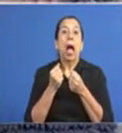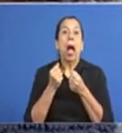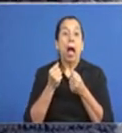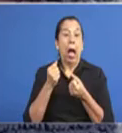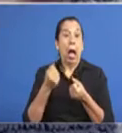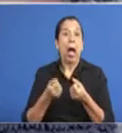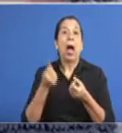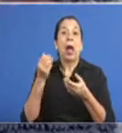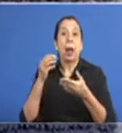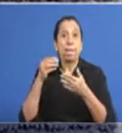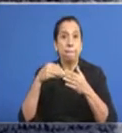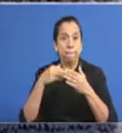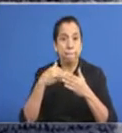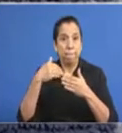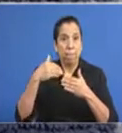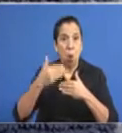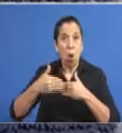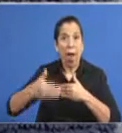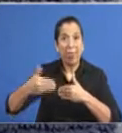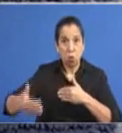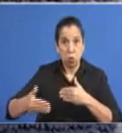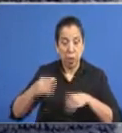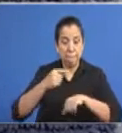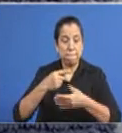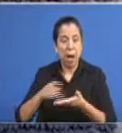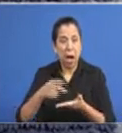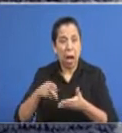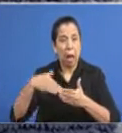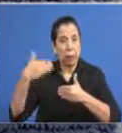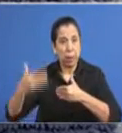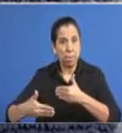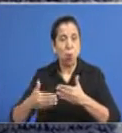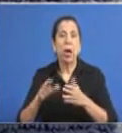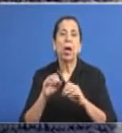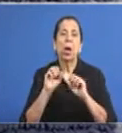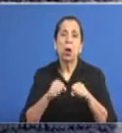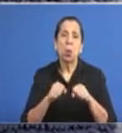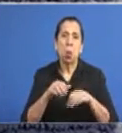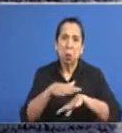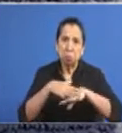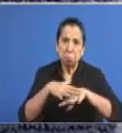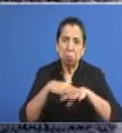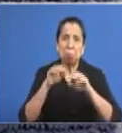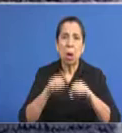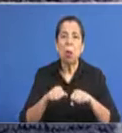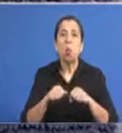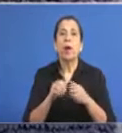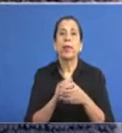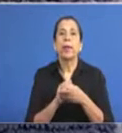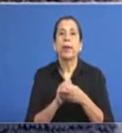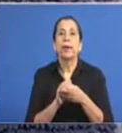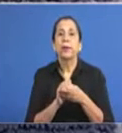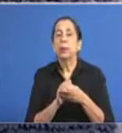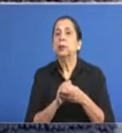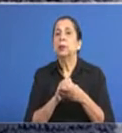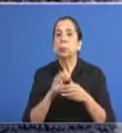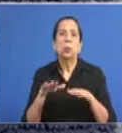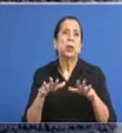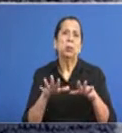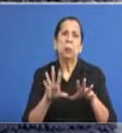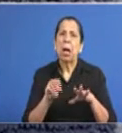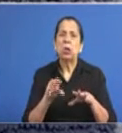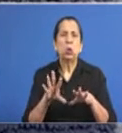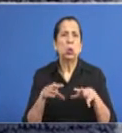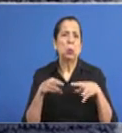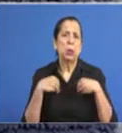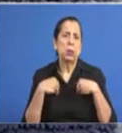automática establecida por la Caja de Ahorros el 17 de marzo, si deseas hacer los pagos y no deseas acogerte a la moratoria, perfectamente lo